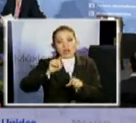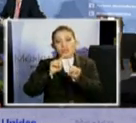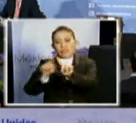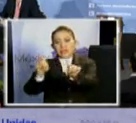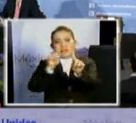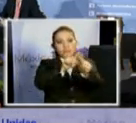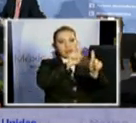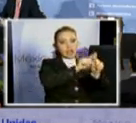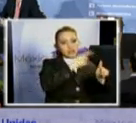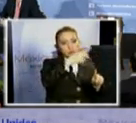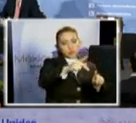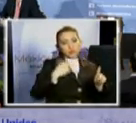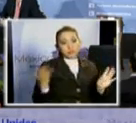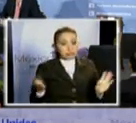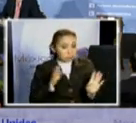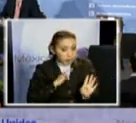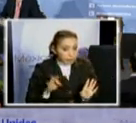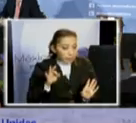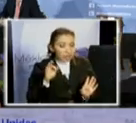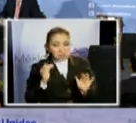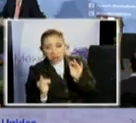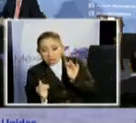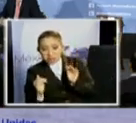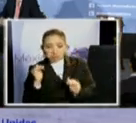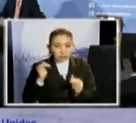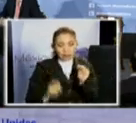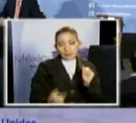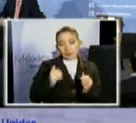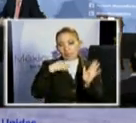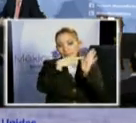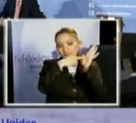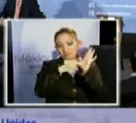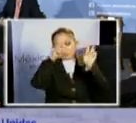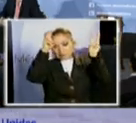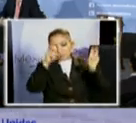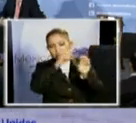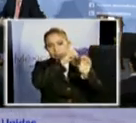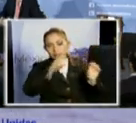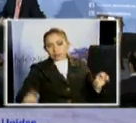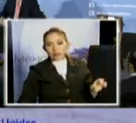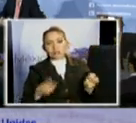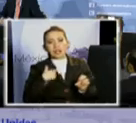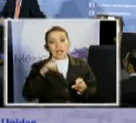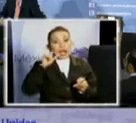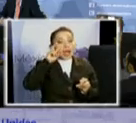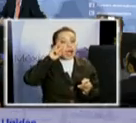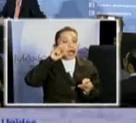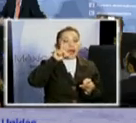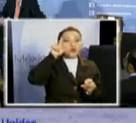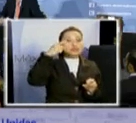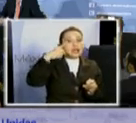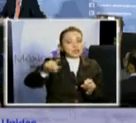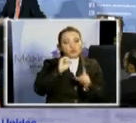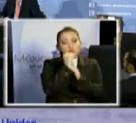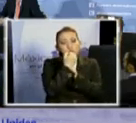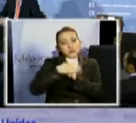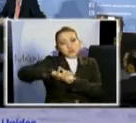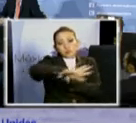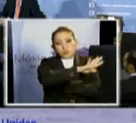y respectivas capacidades, principio al cual se le añadió la frase, comillas, a la luz de sus circunstancias